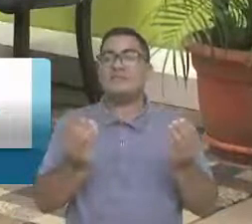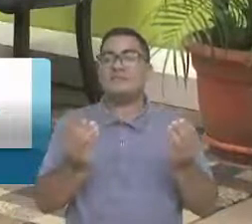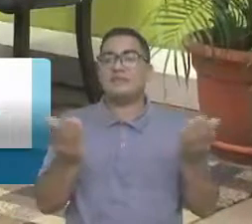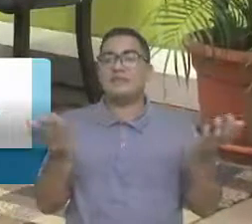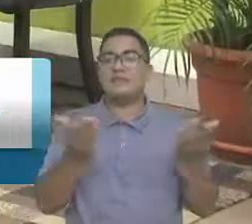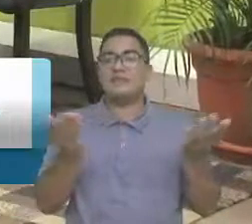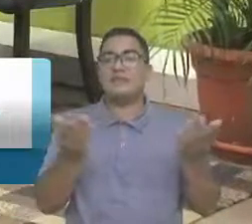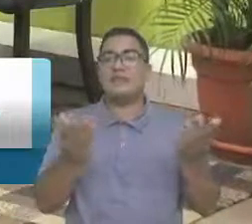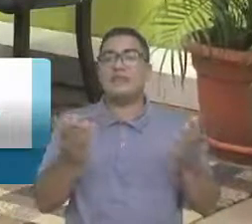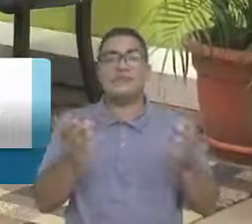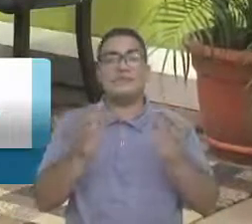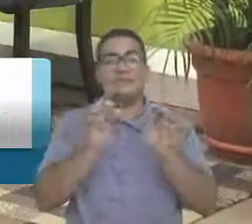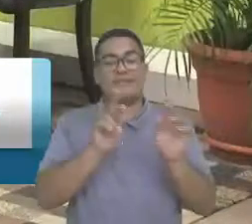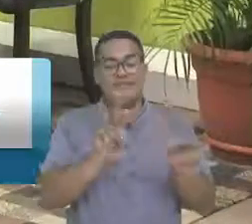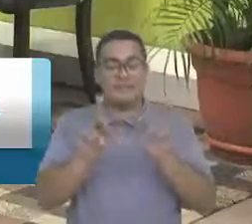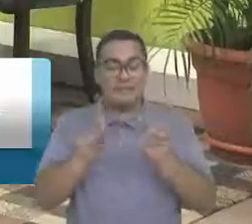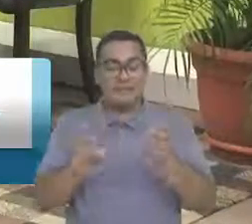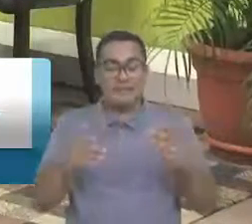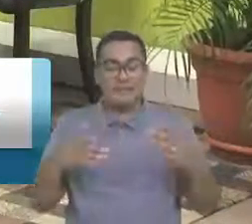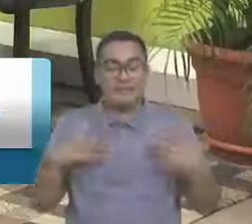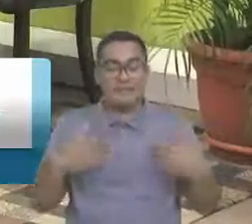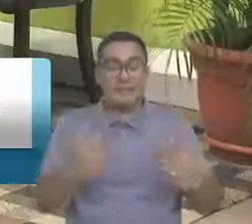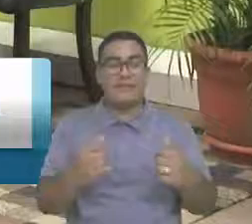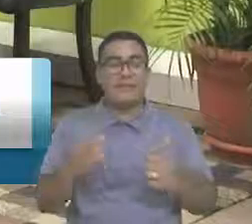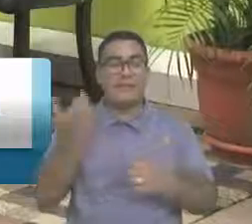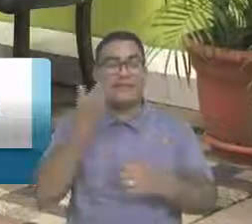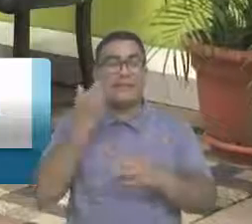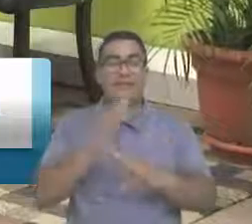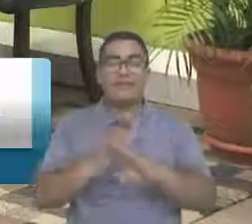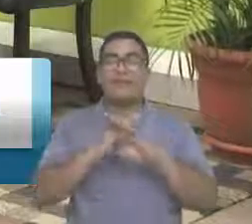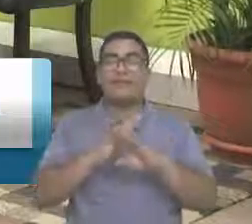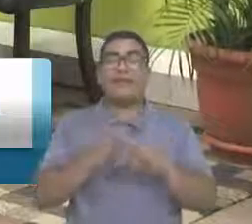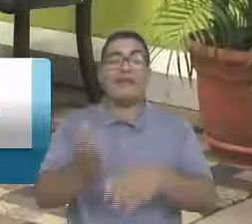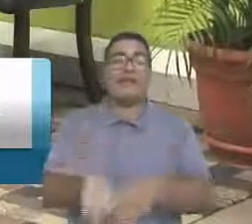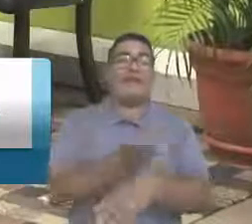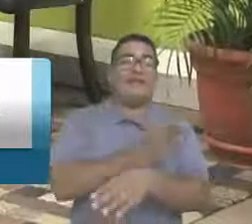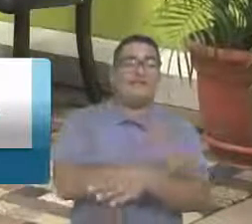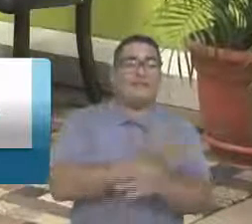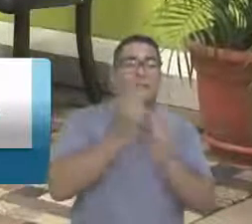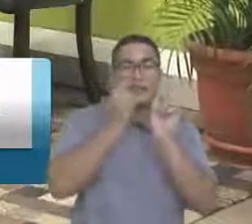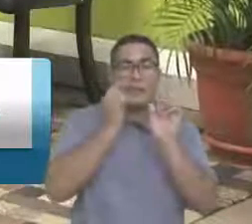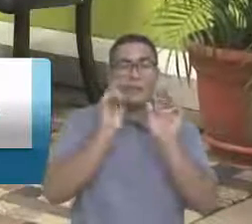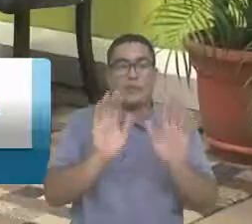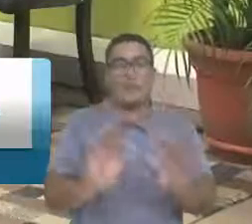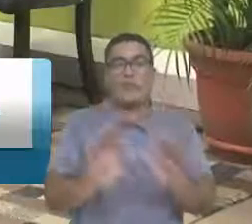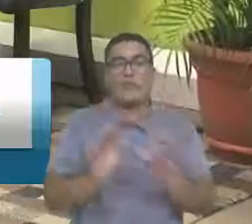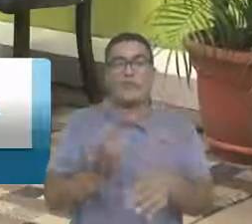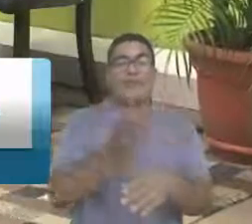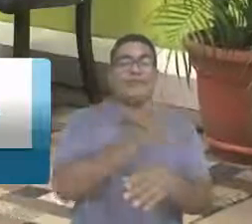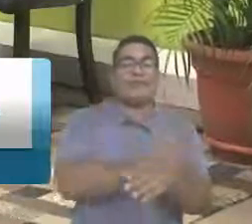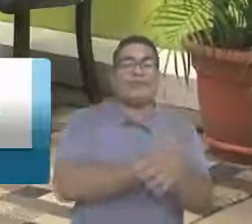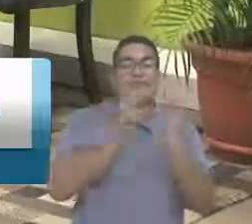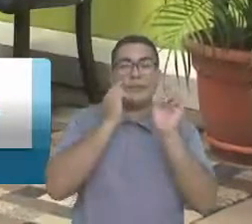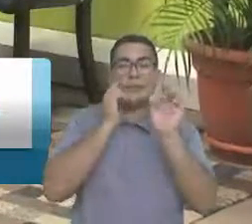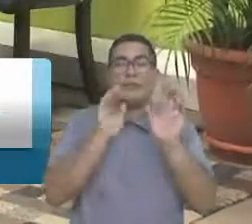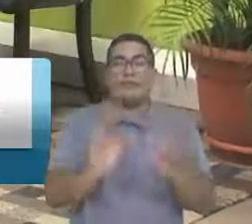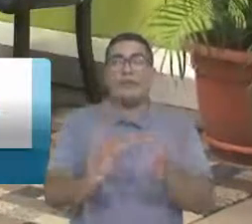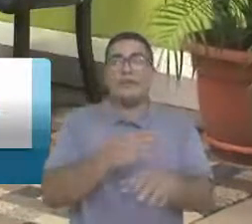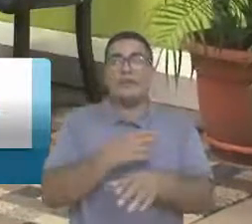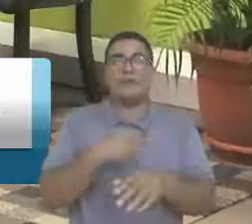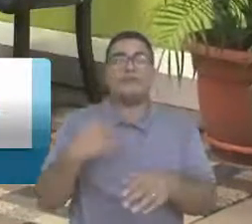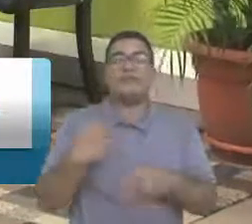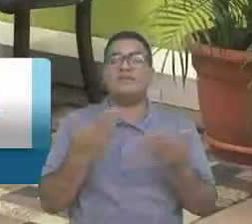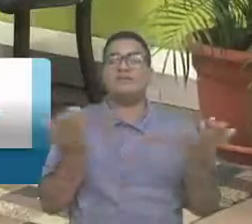momentos de la salud en cuanto a evitar algunas enfermedades es la prevención primaria. La prevención primaria nosotros la hacemos en